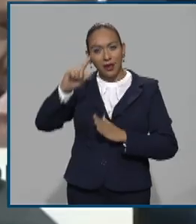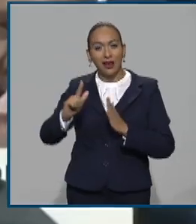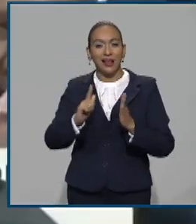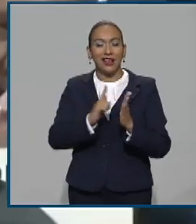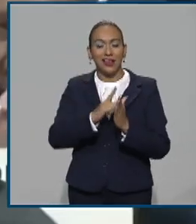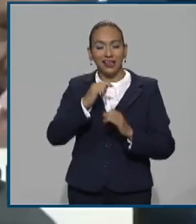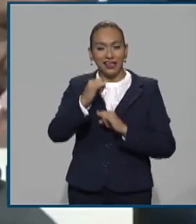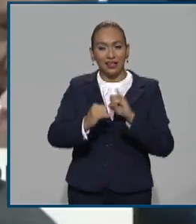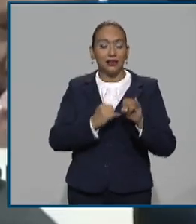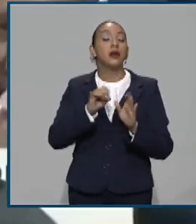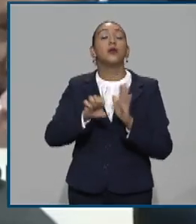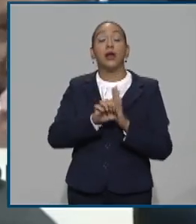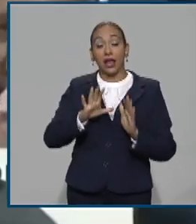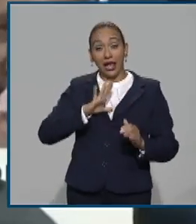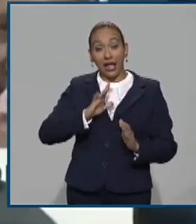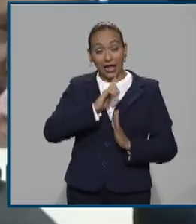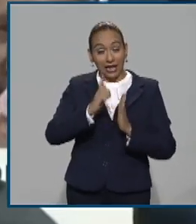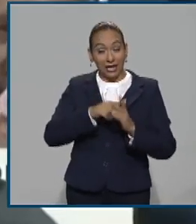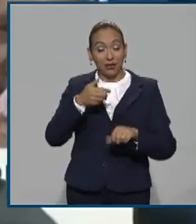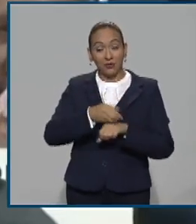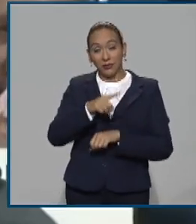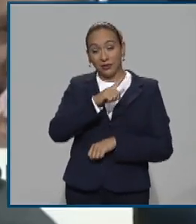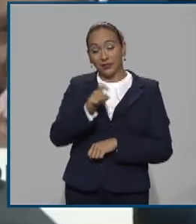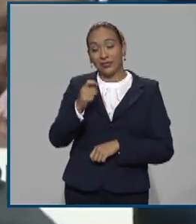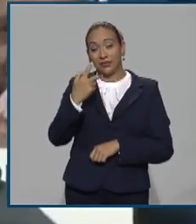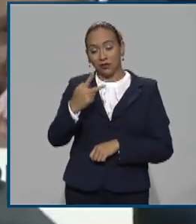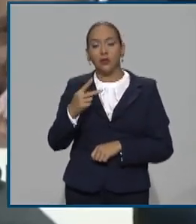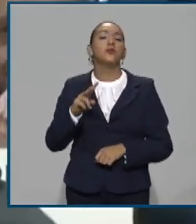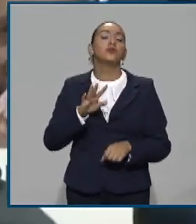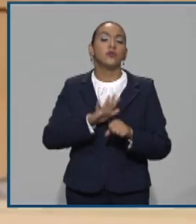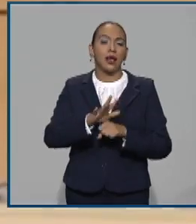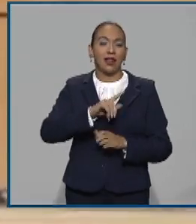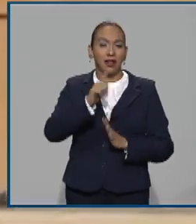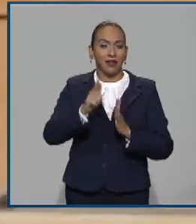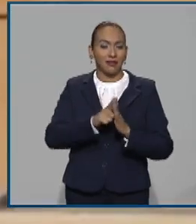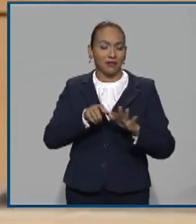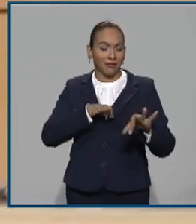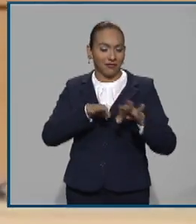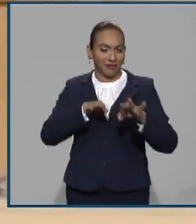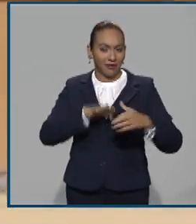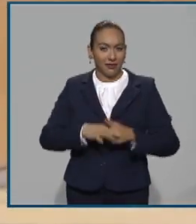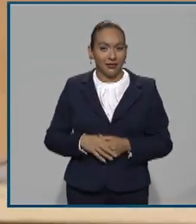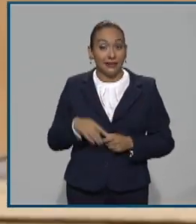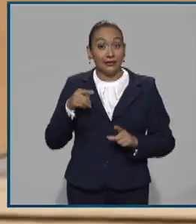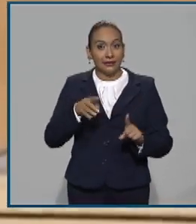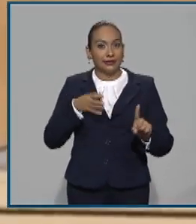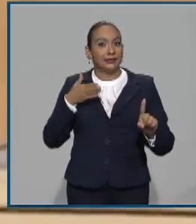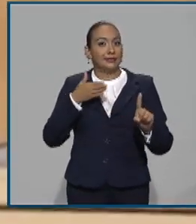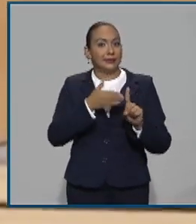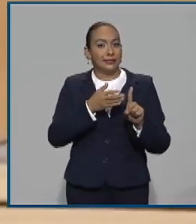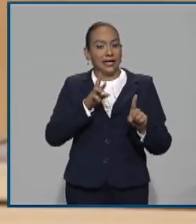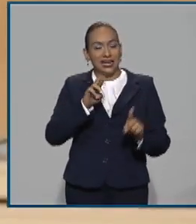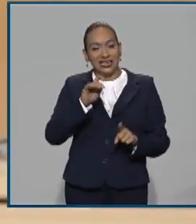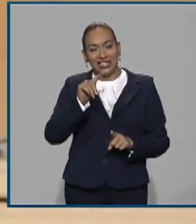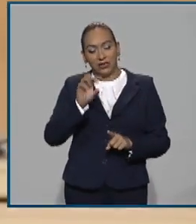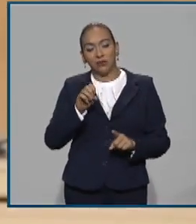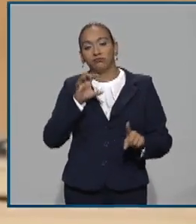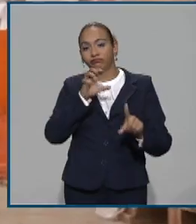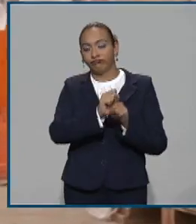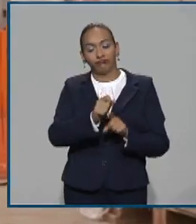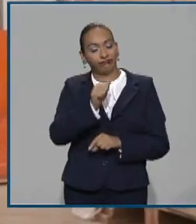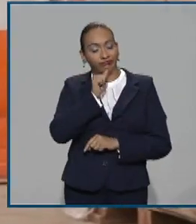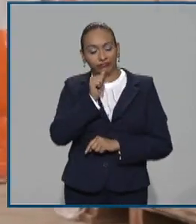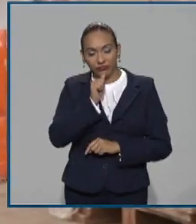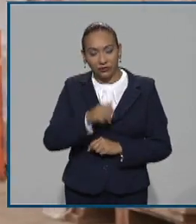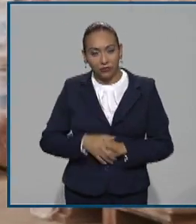como el Convenio 102 de la Organización Internacional del Trabajo, este ha representado un reto que aún no se ha podido cumplir en su